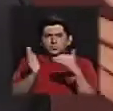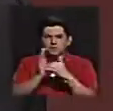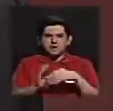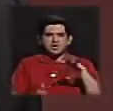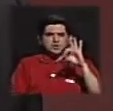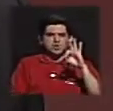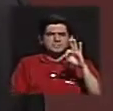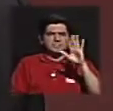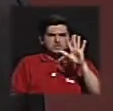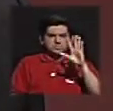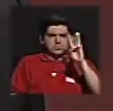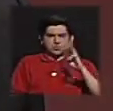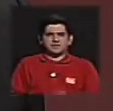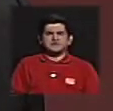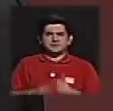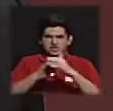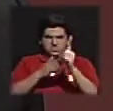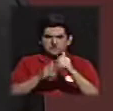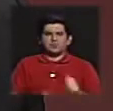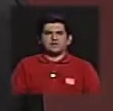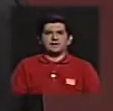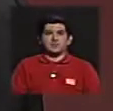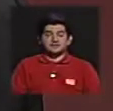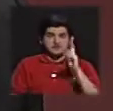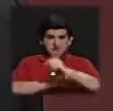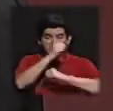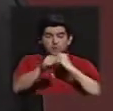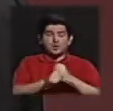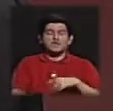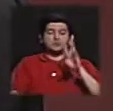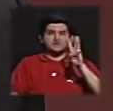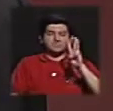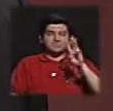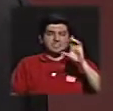51,956, llegando por año a los